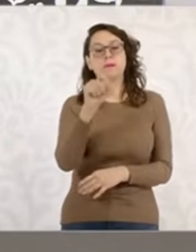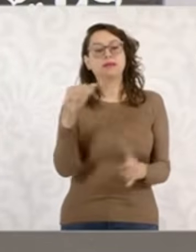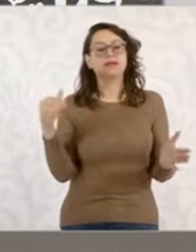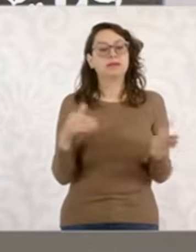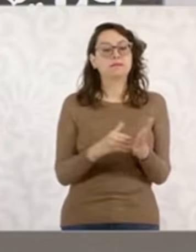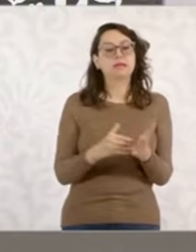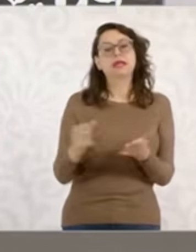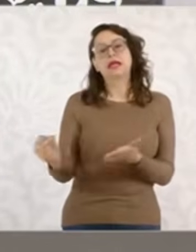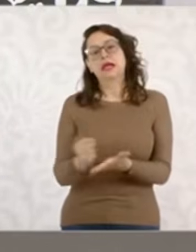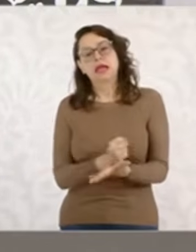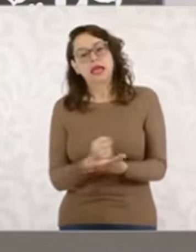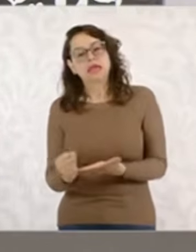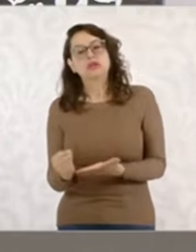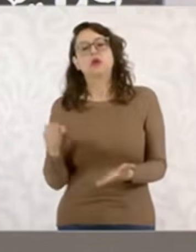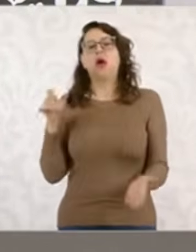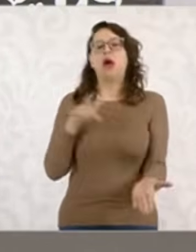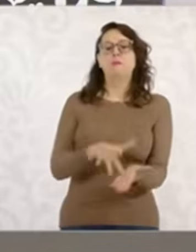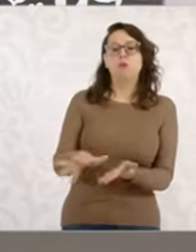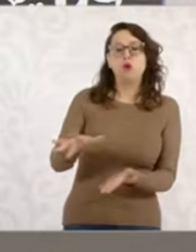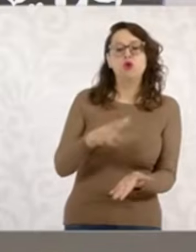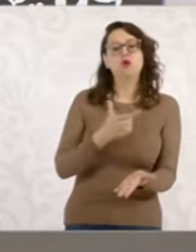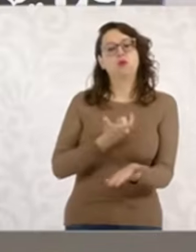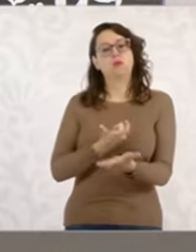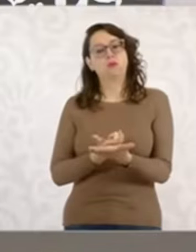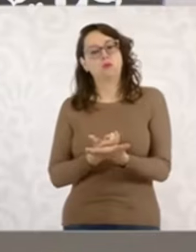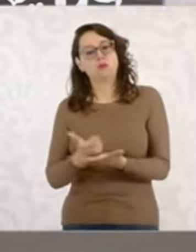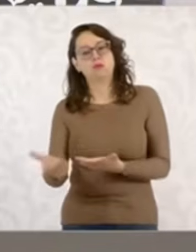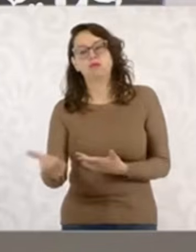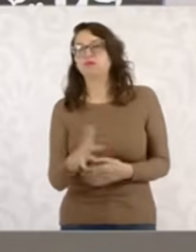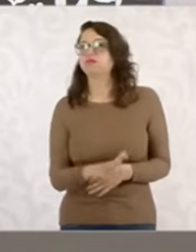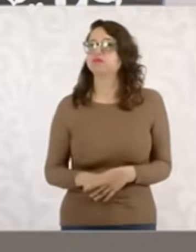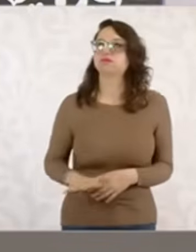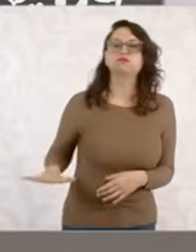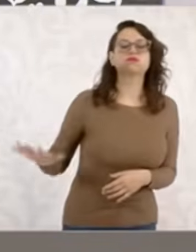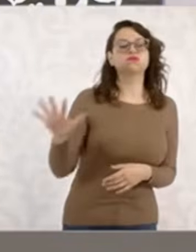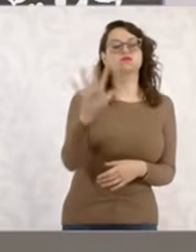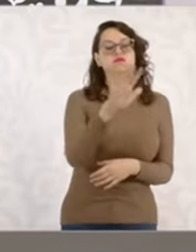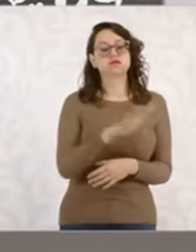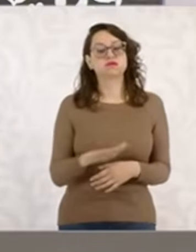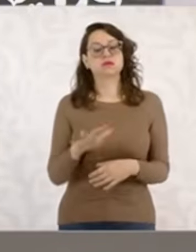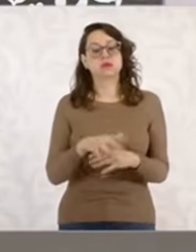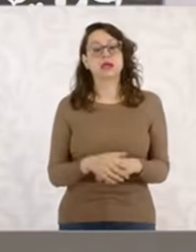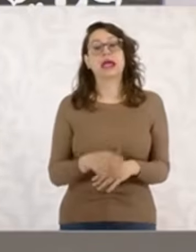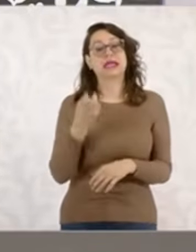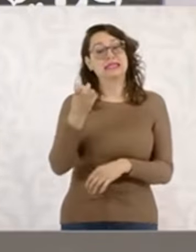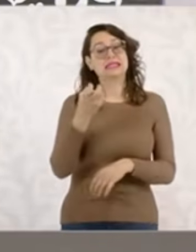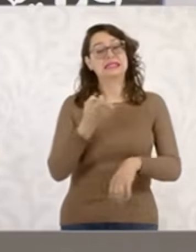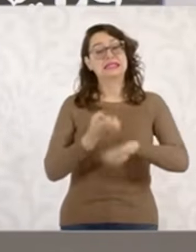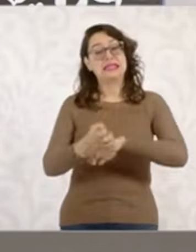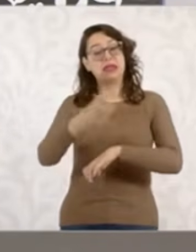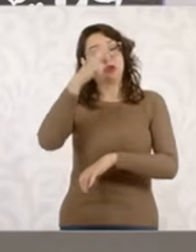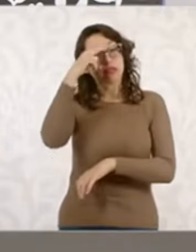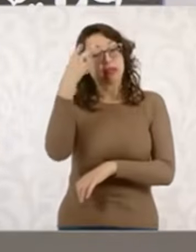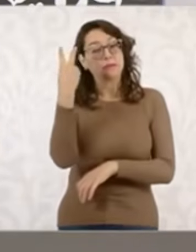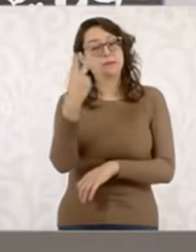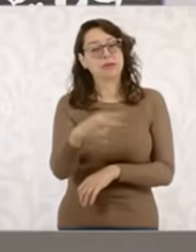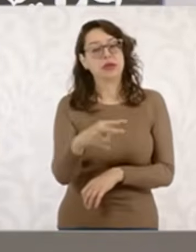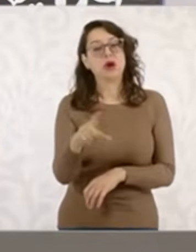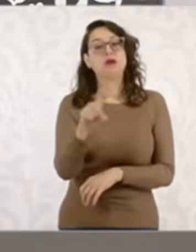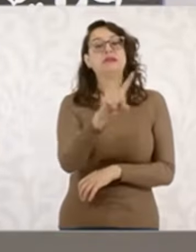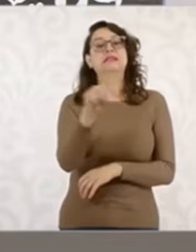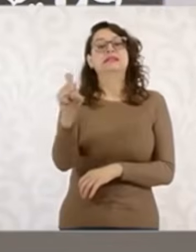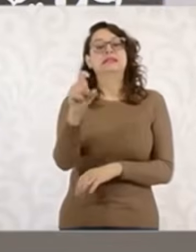o créditos en todo el país. Un número muy importante fue en el oriente del Estado de México con más de